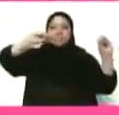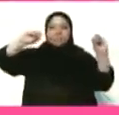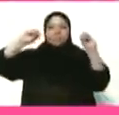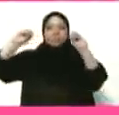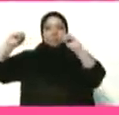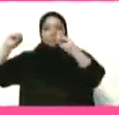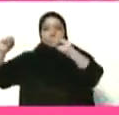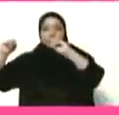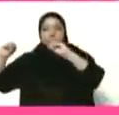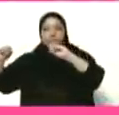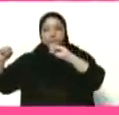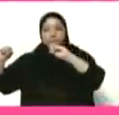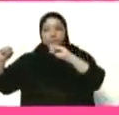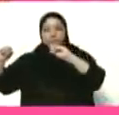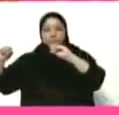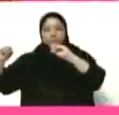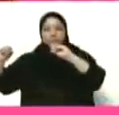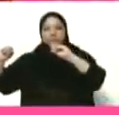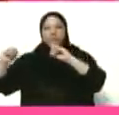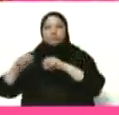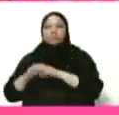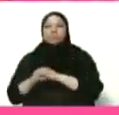nos ha hecho un llamado